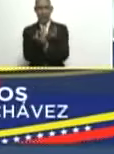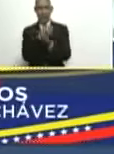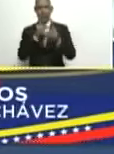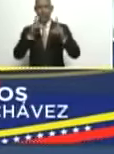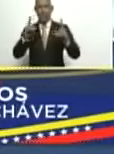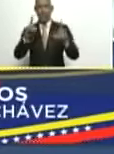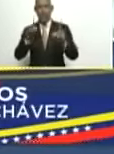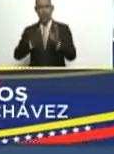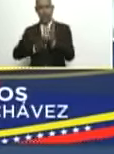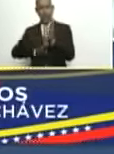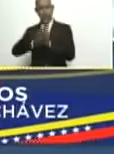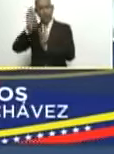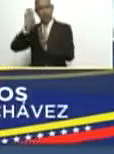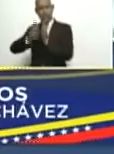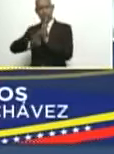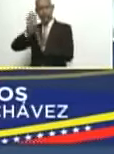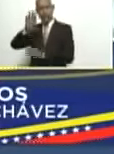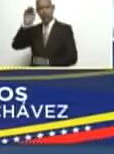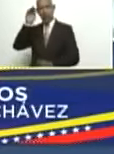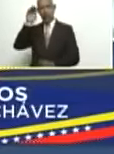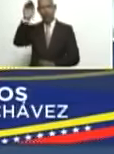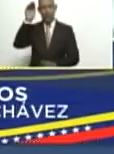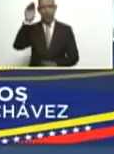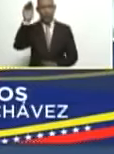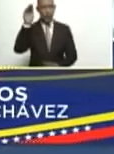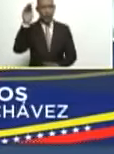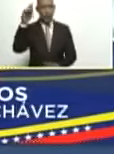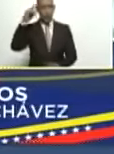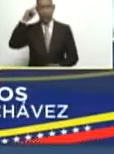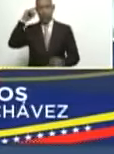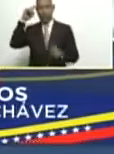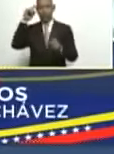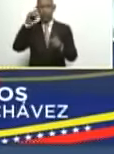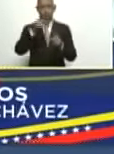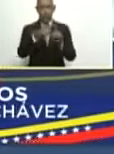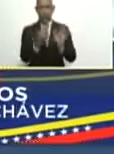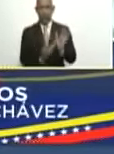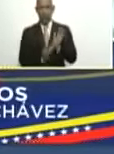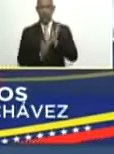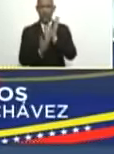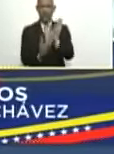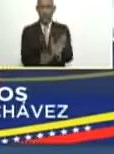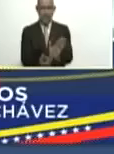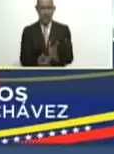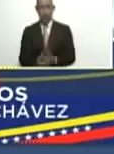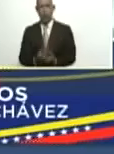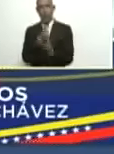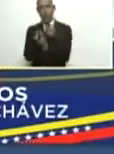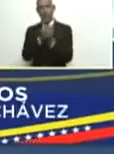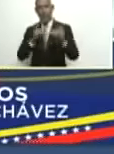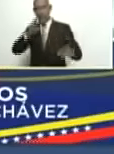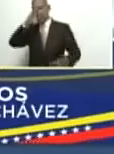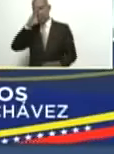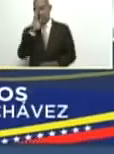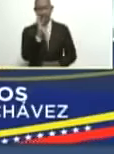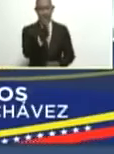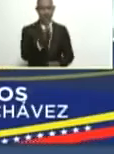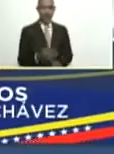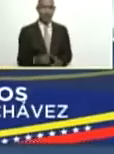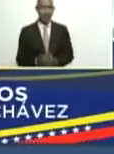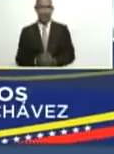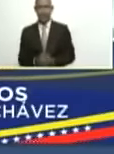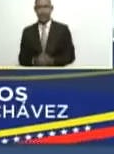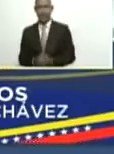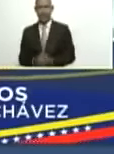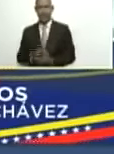más allá de lo formal, más allá de la representatividad. Una democracia directa,